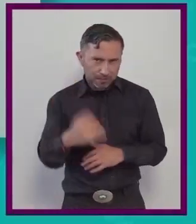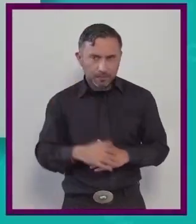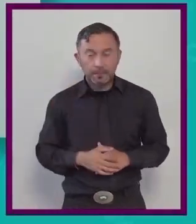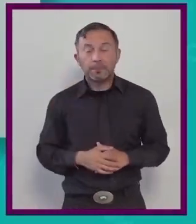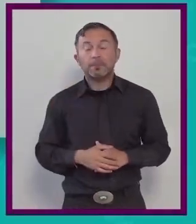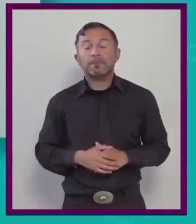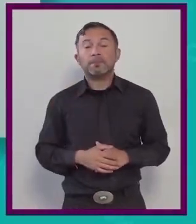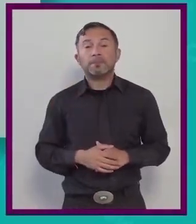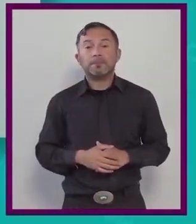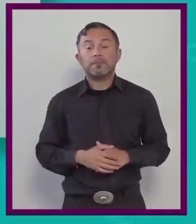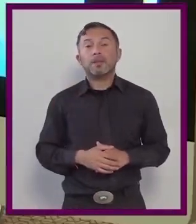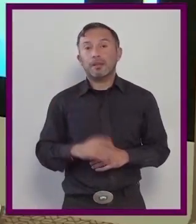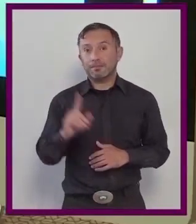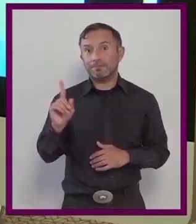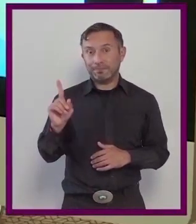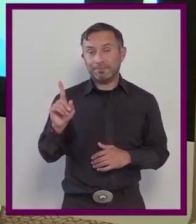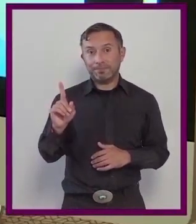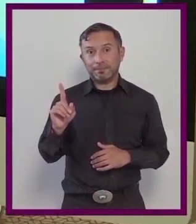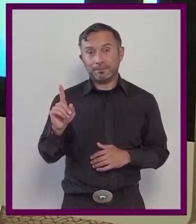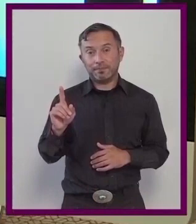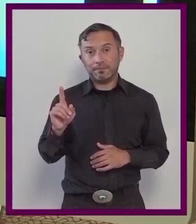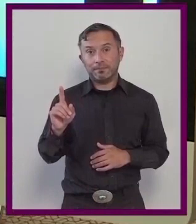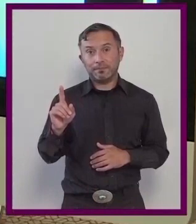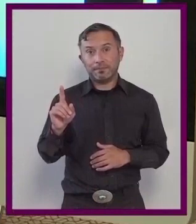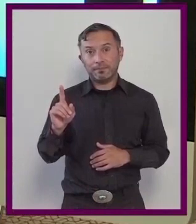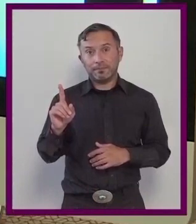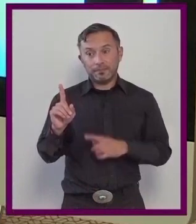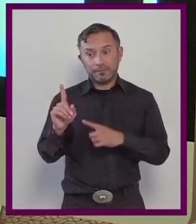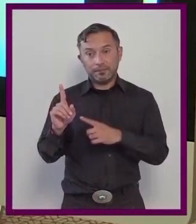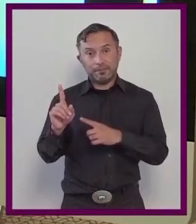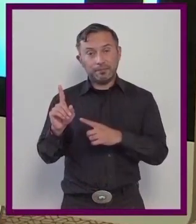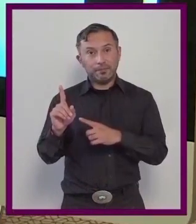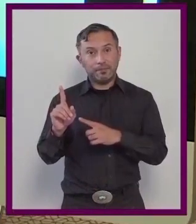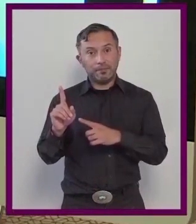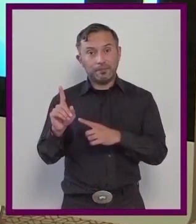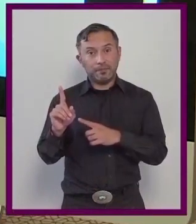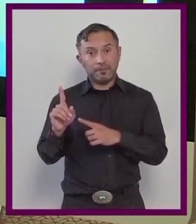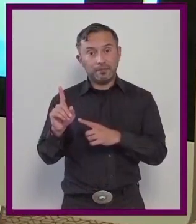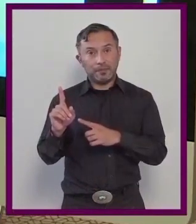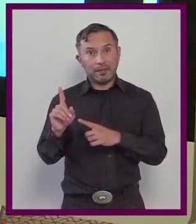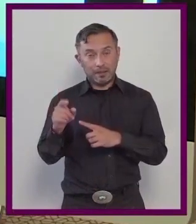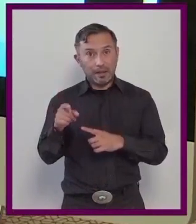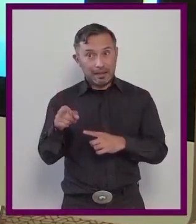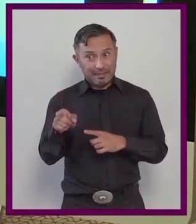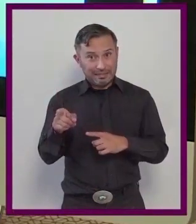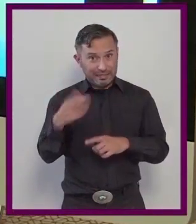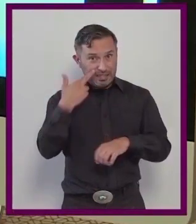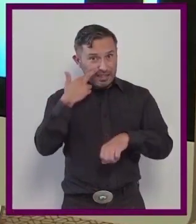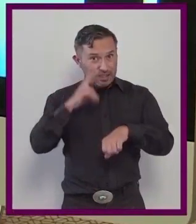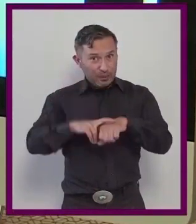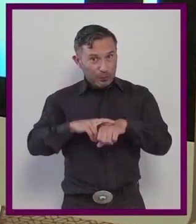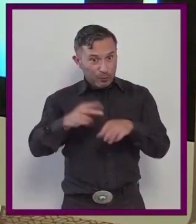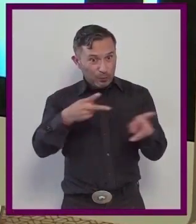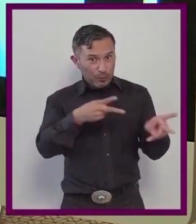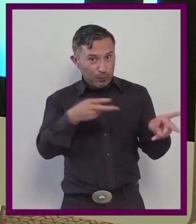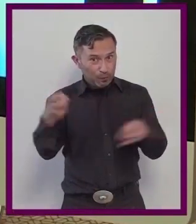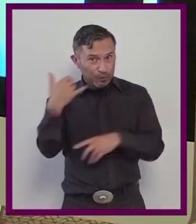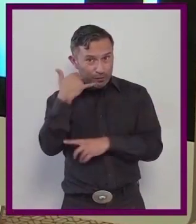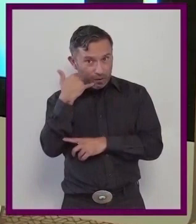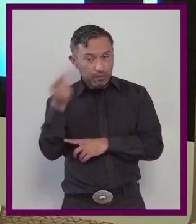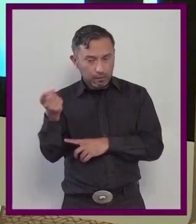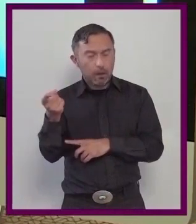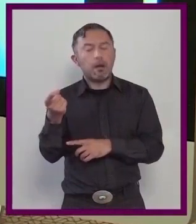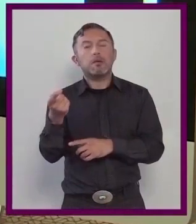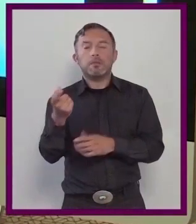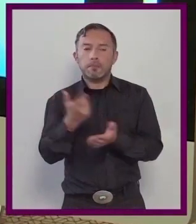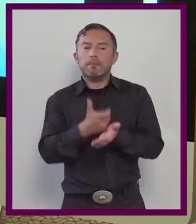3,000 pesos, supongamos. Bueno, la persona que demostró que robó el celular